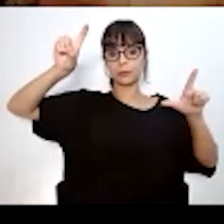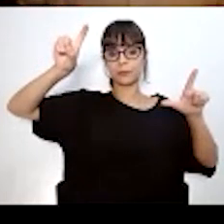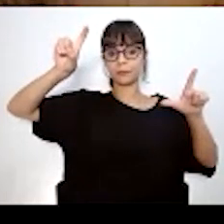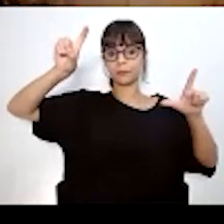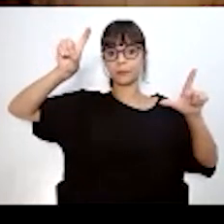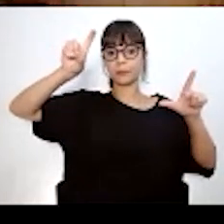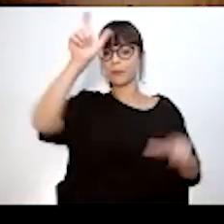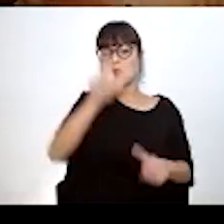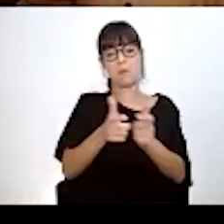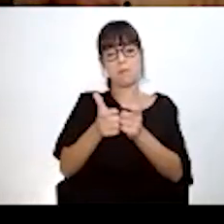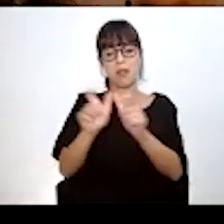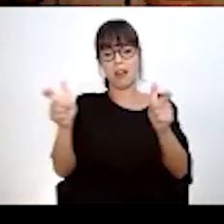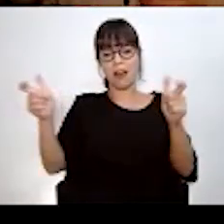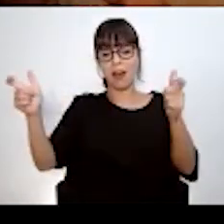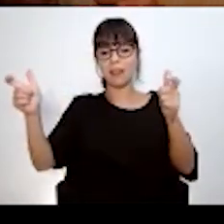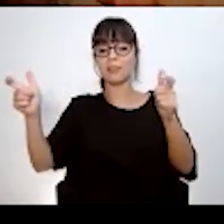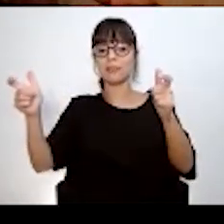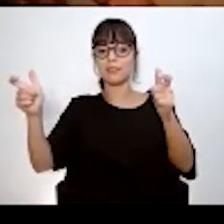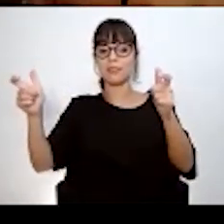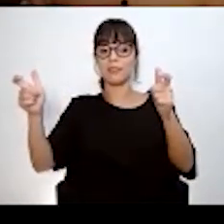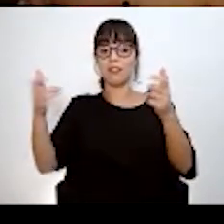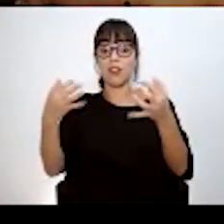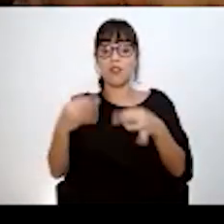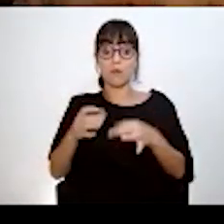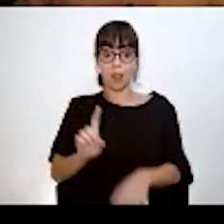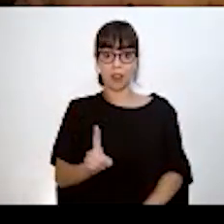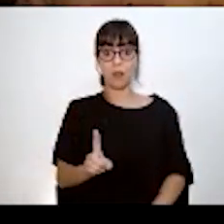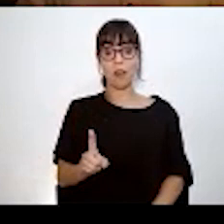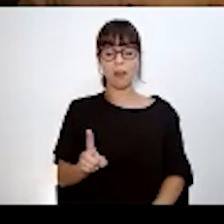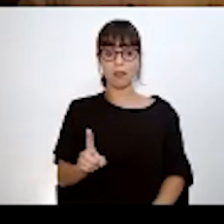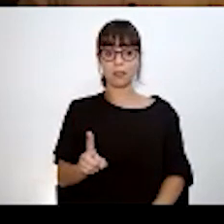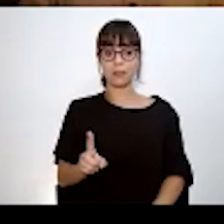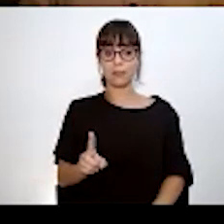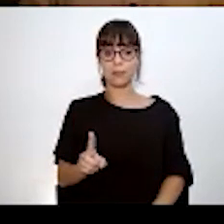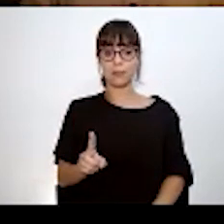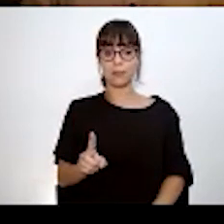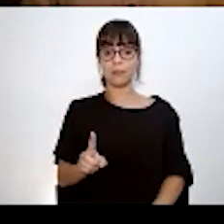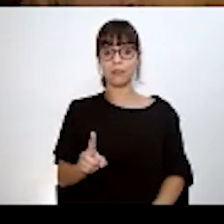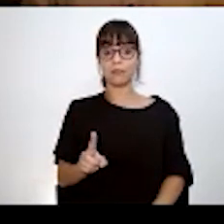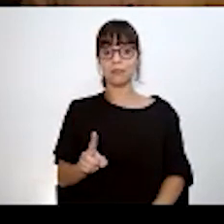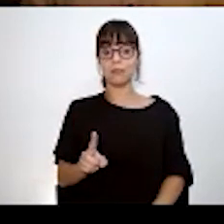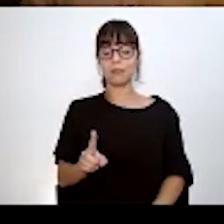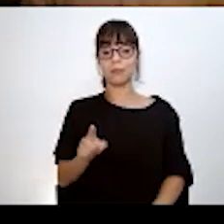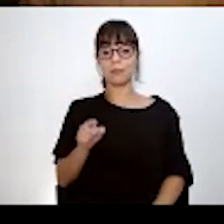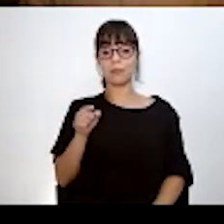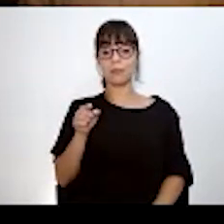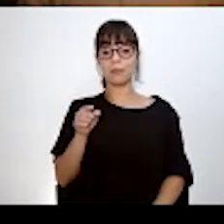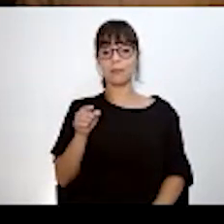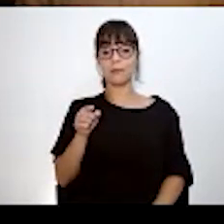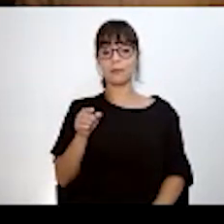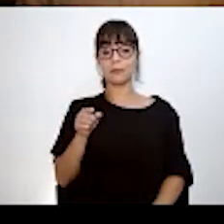demográfico tan significativo que se sale de la norma y alcanza un grado de significación estadístico lo suficientemente